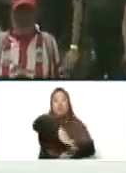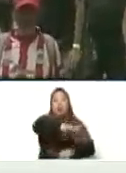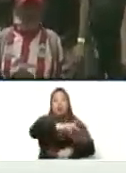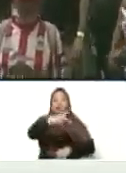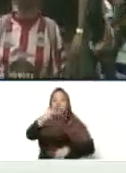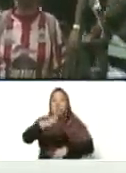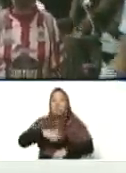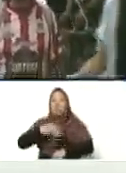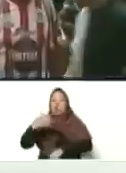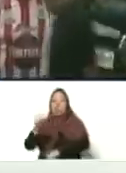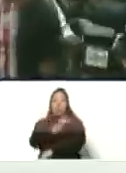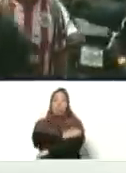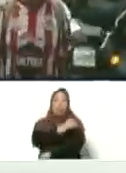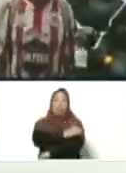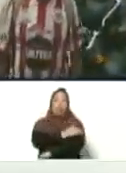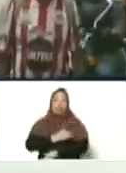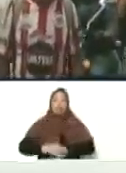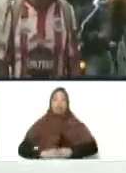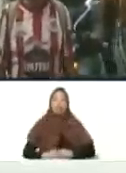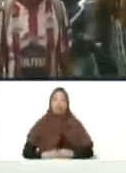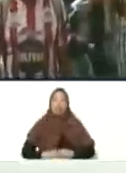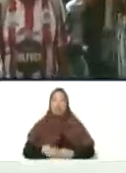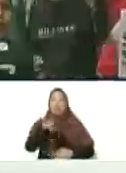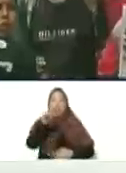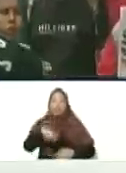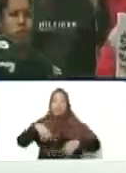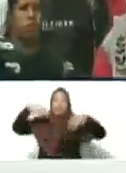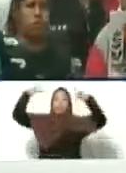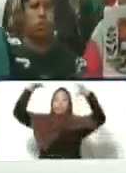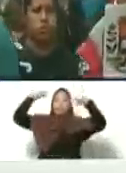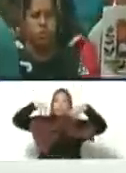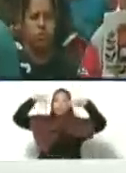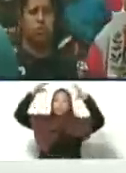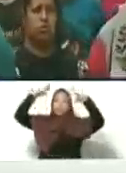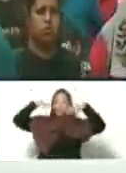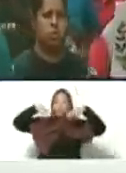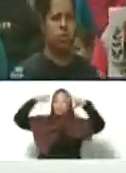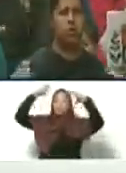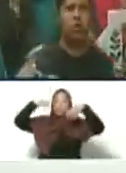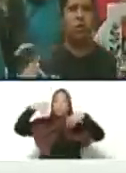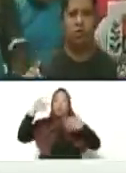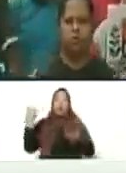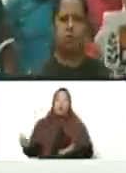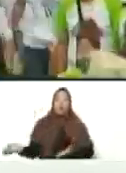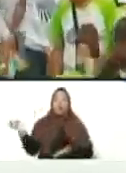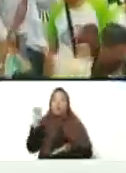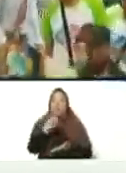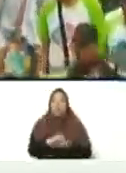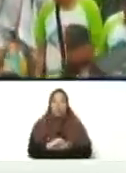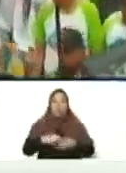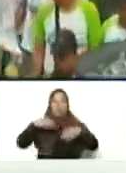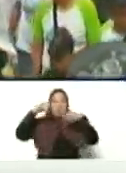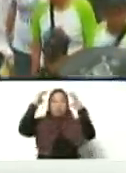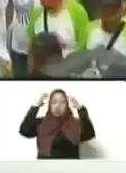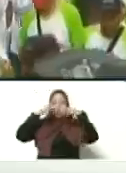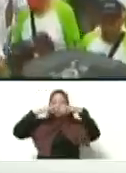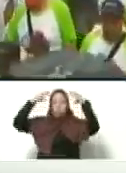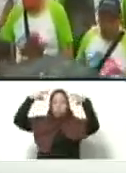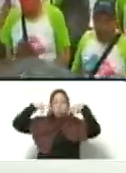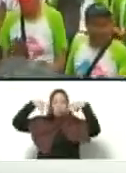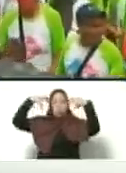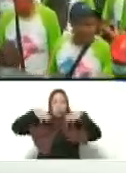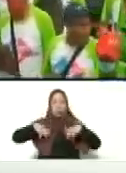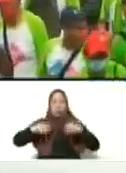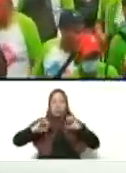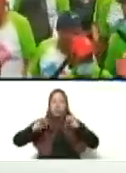y llovió llovió y llovió y volvió a llover llover llover me